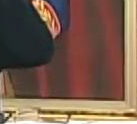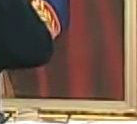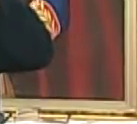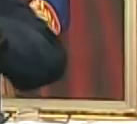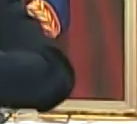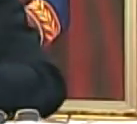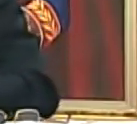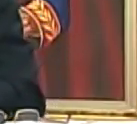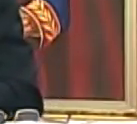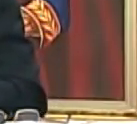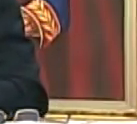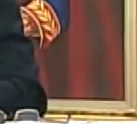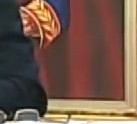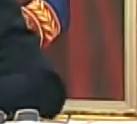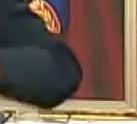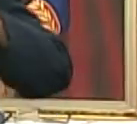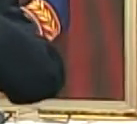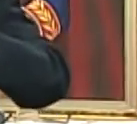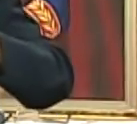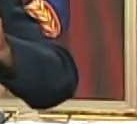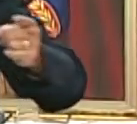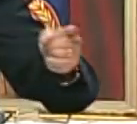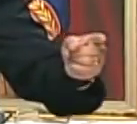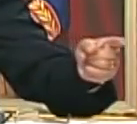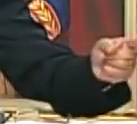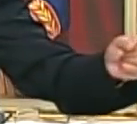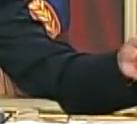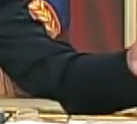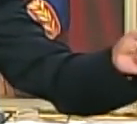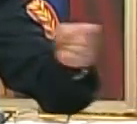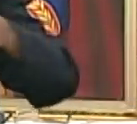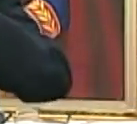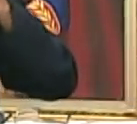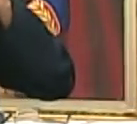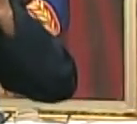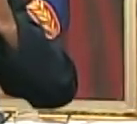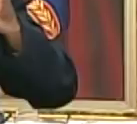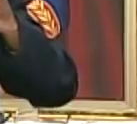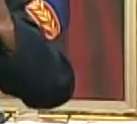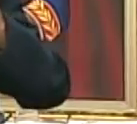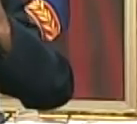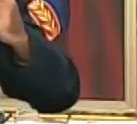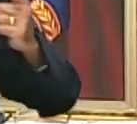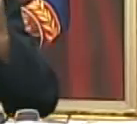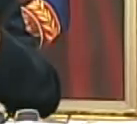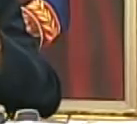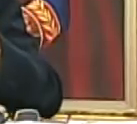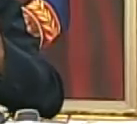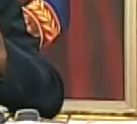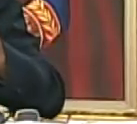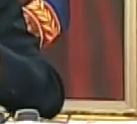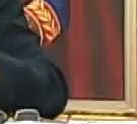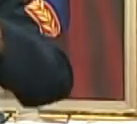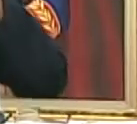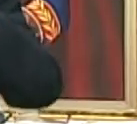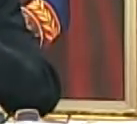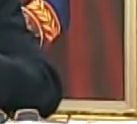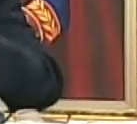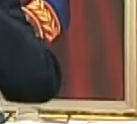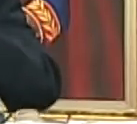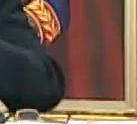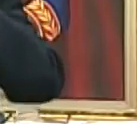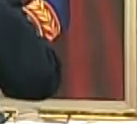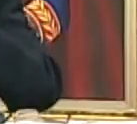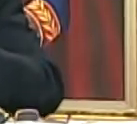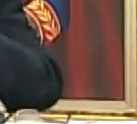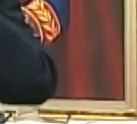derecha respeten las reglas de juego. Y si las respetan, en Venezuela va a florecer una de las democracias más hermosas